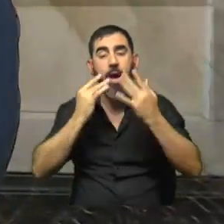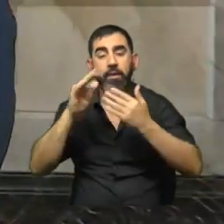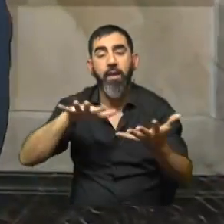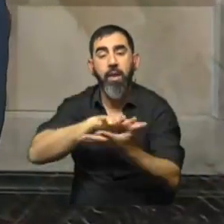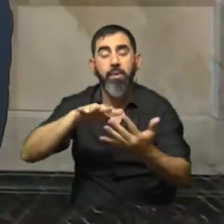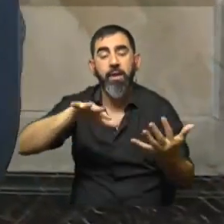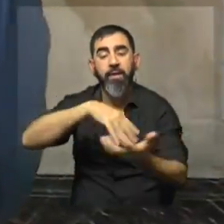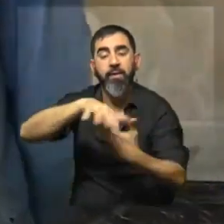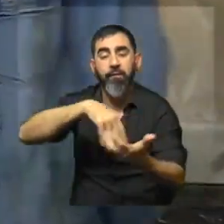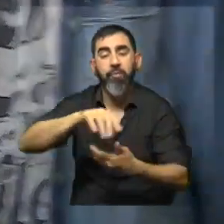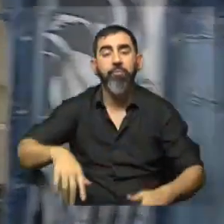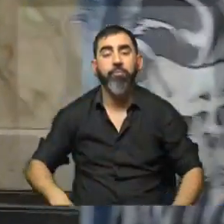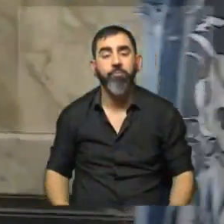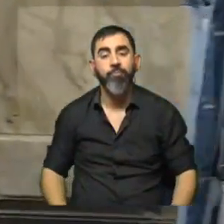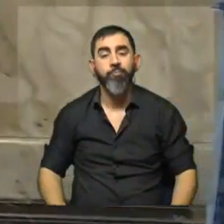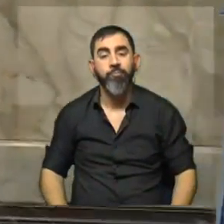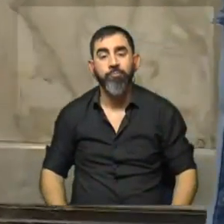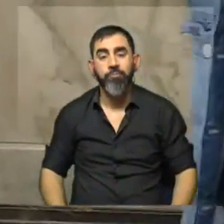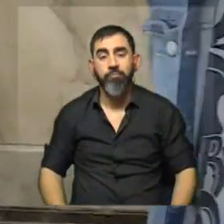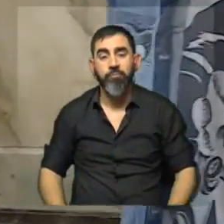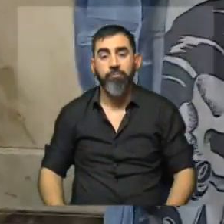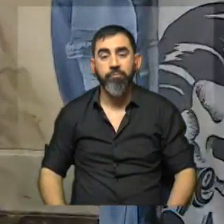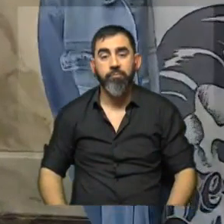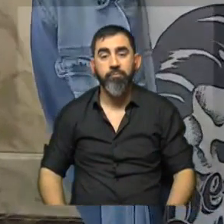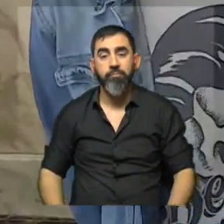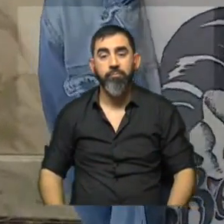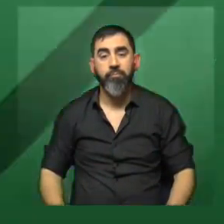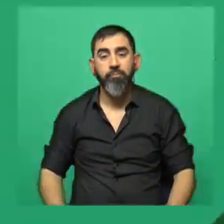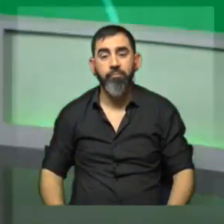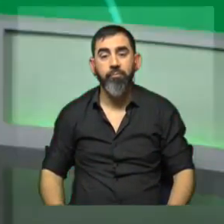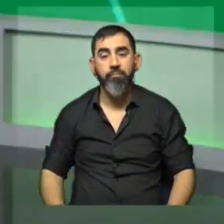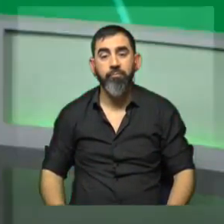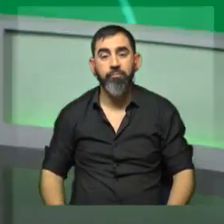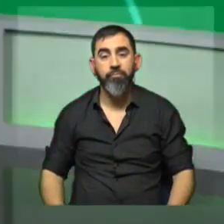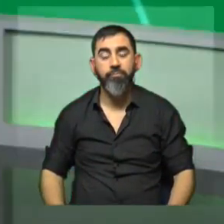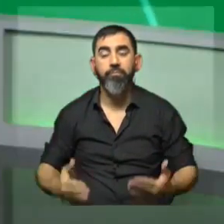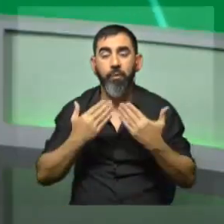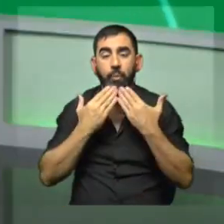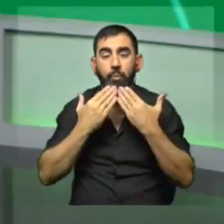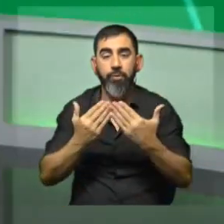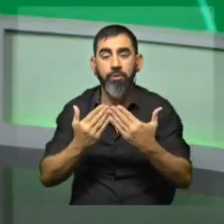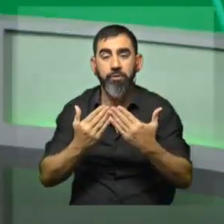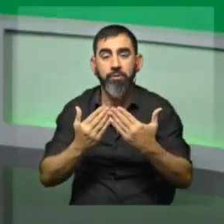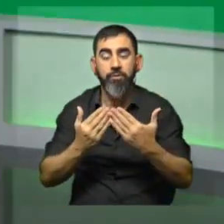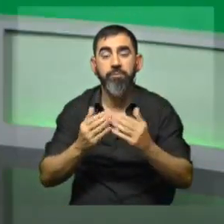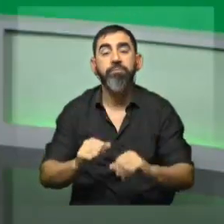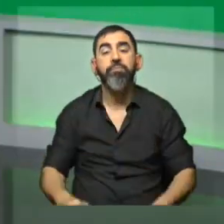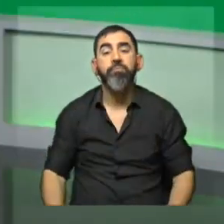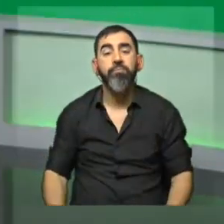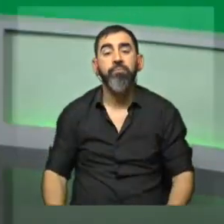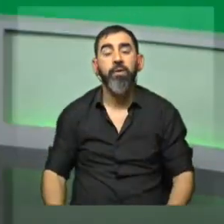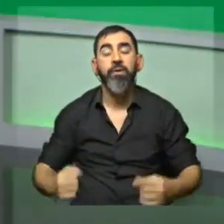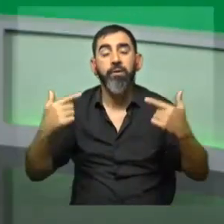Plaza de Entrevero. Muchas gracias. Bien, retornamos con ustedes, compañeros. Muchas gracias, Juan Pablo. Les contamos, entre tanto,